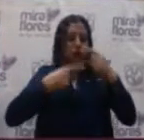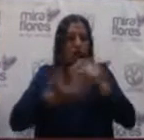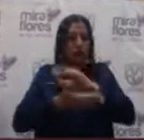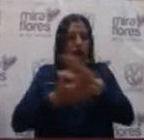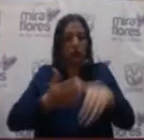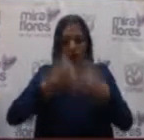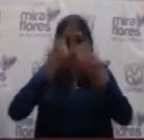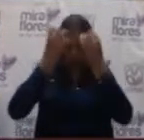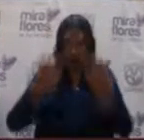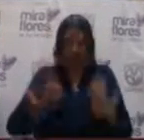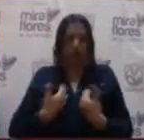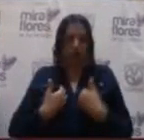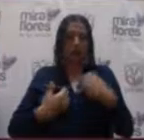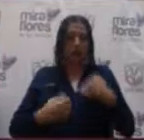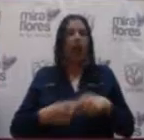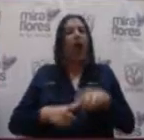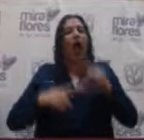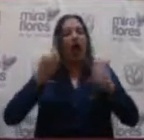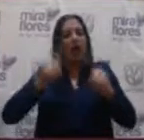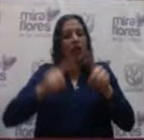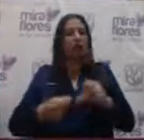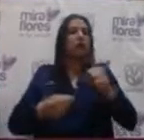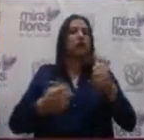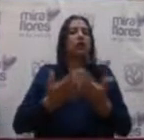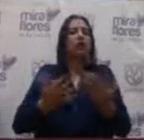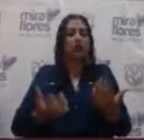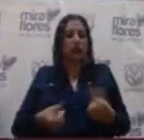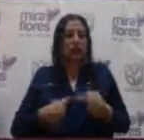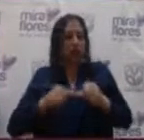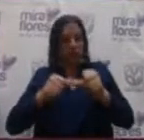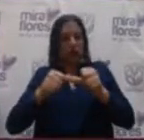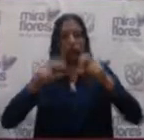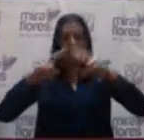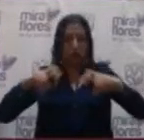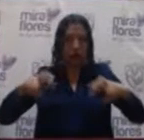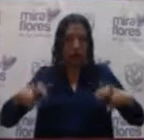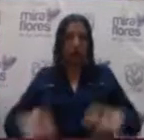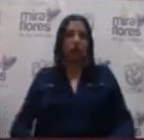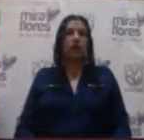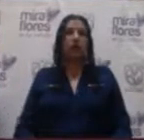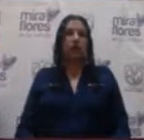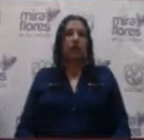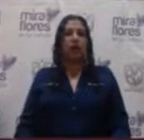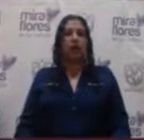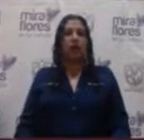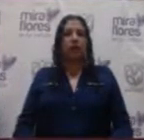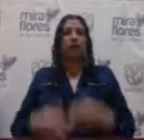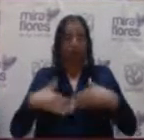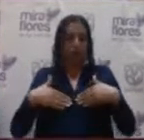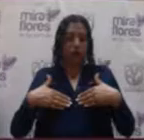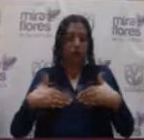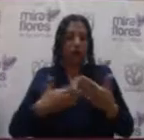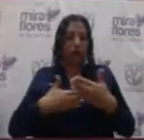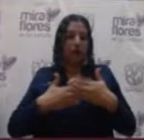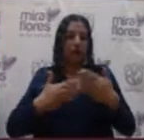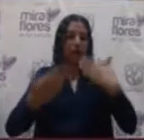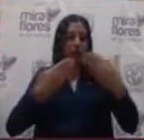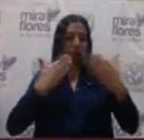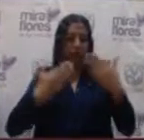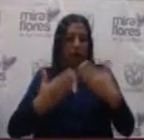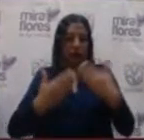hasta la fecha. Hay algunos otros detalles que están en proceso de investigación. si lo considera, podemos conversarlo después. Pero